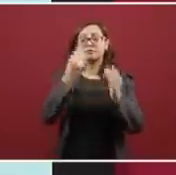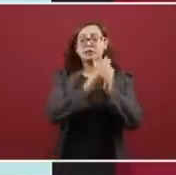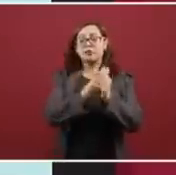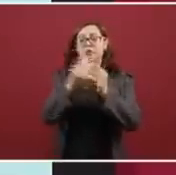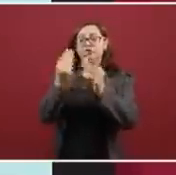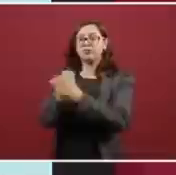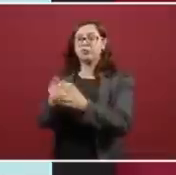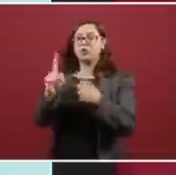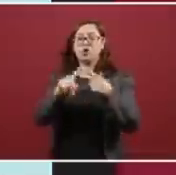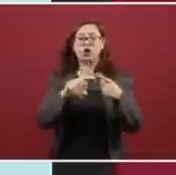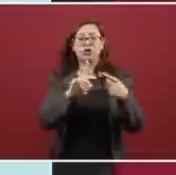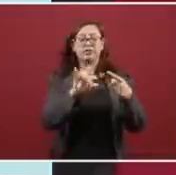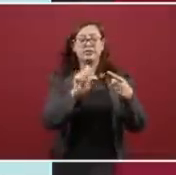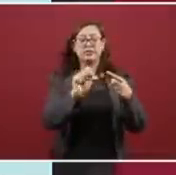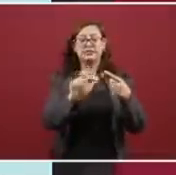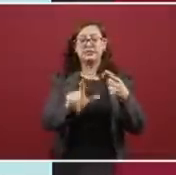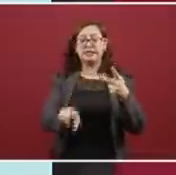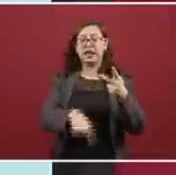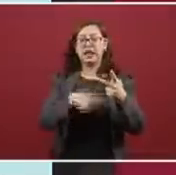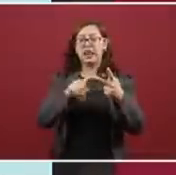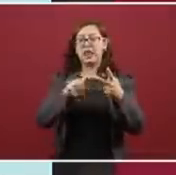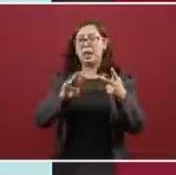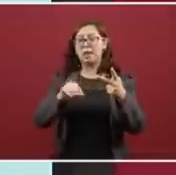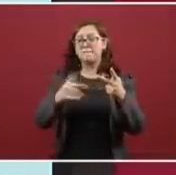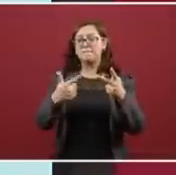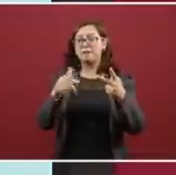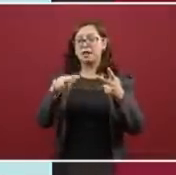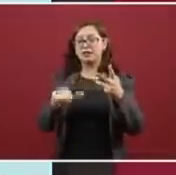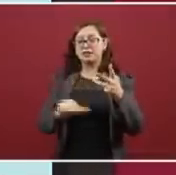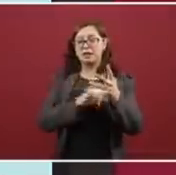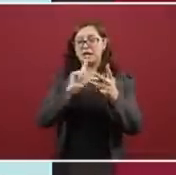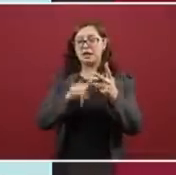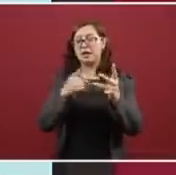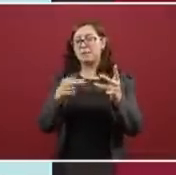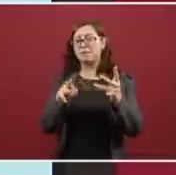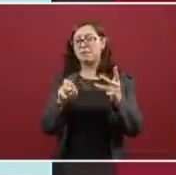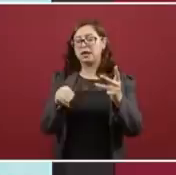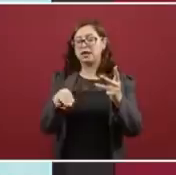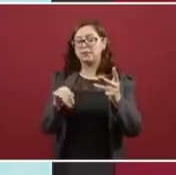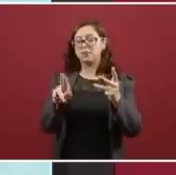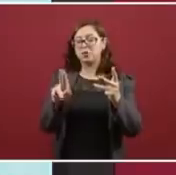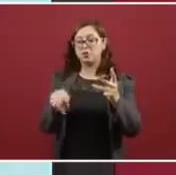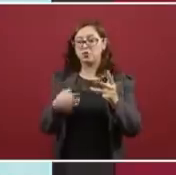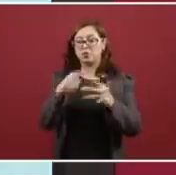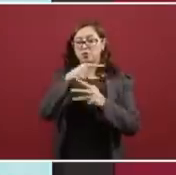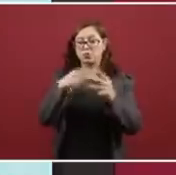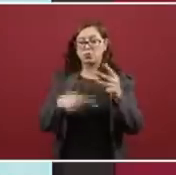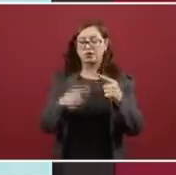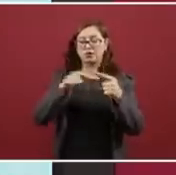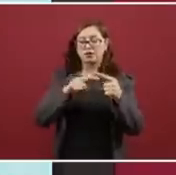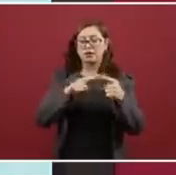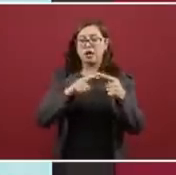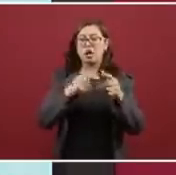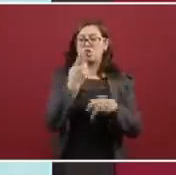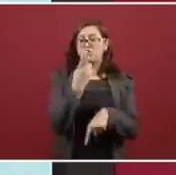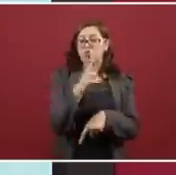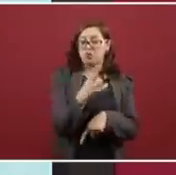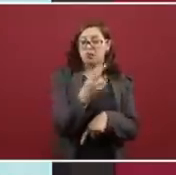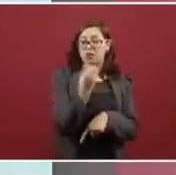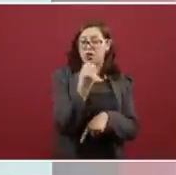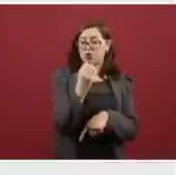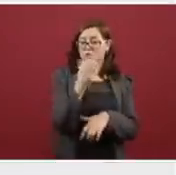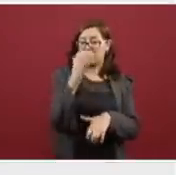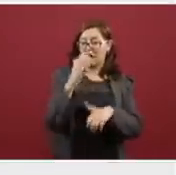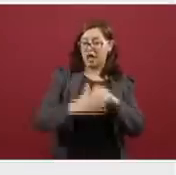y la premium y como podemos ver otra vez como a finales en noviembre finales de